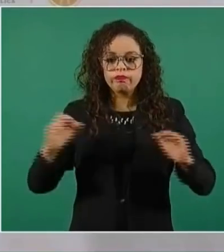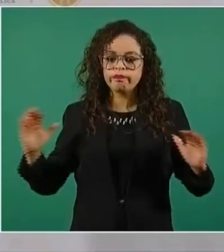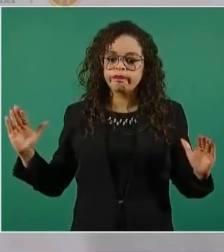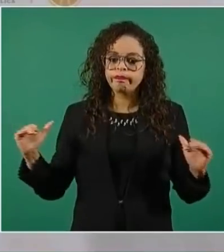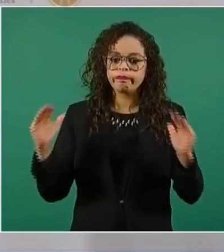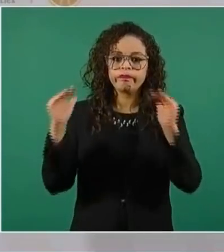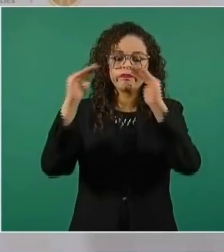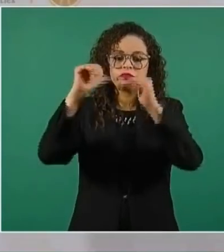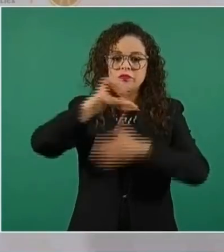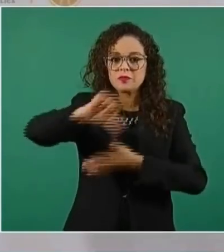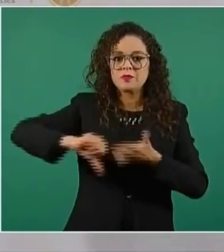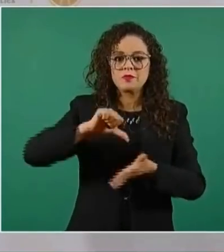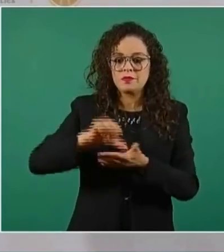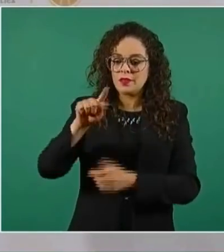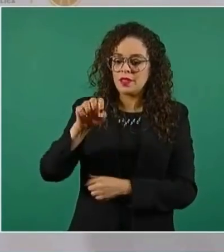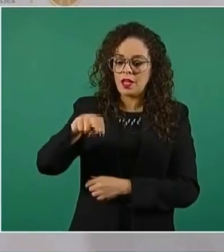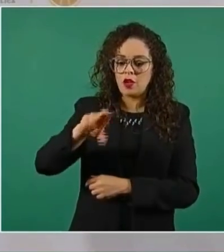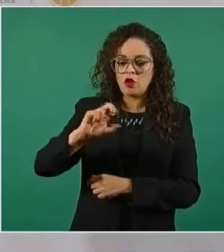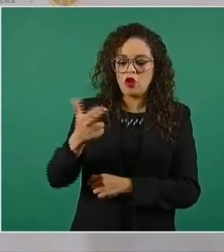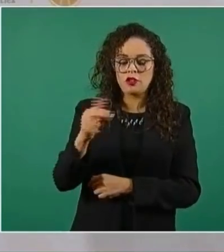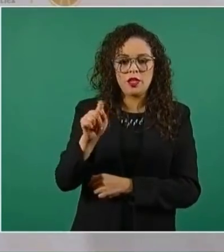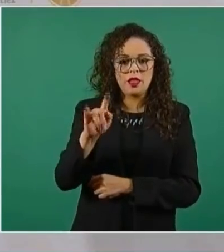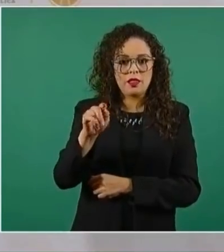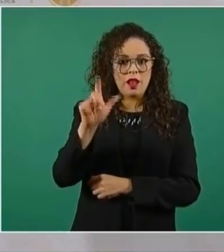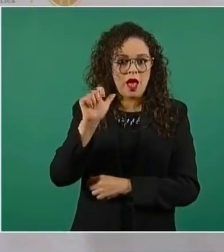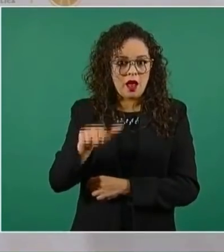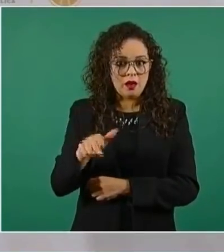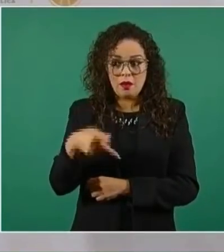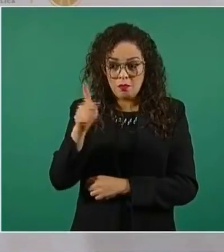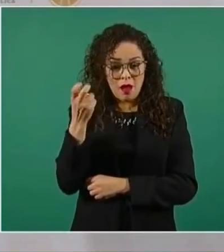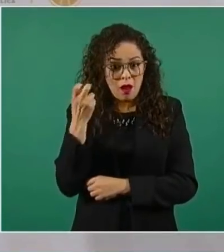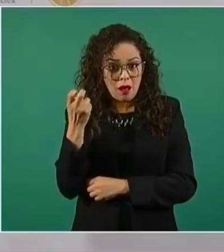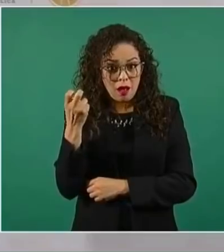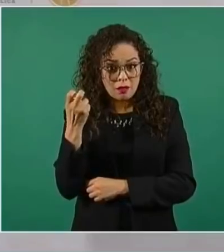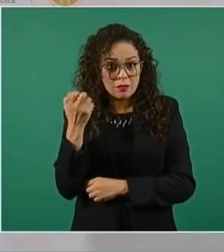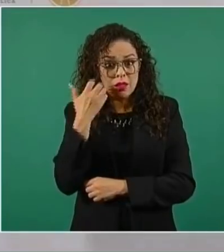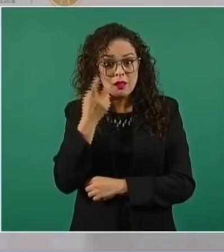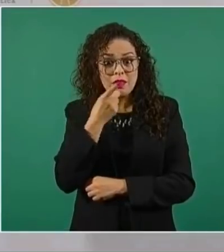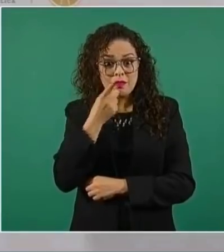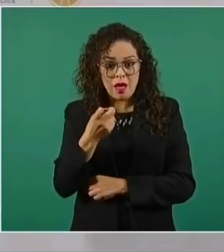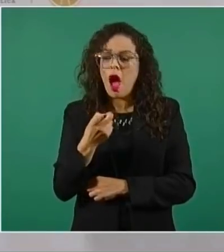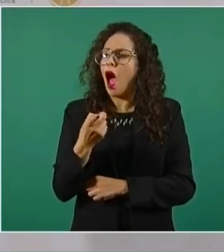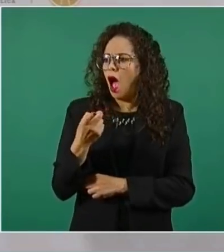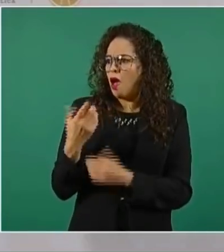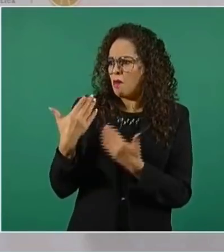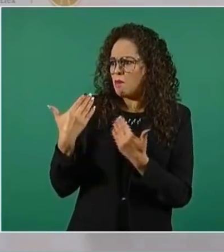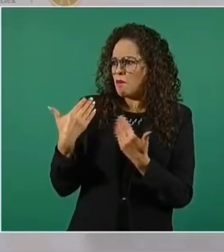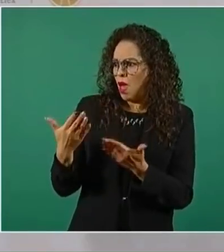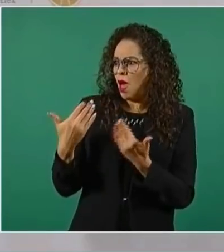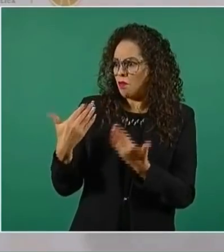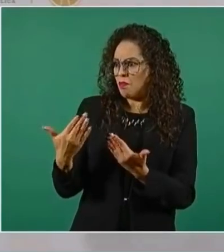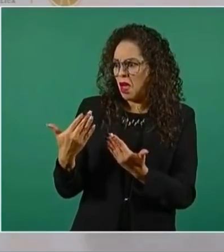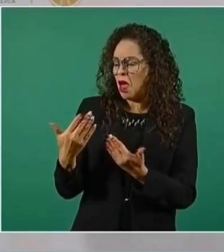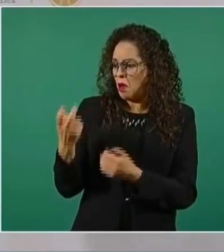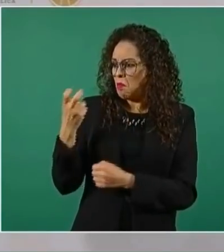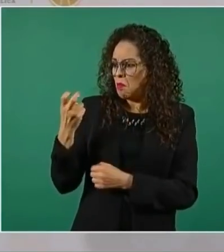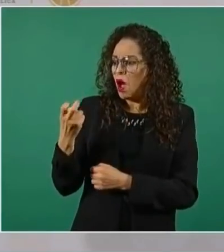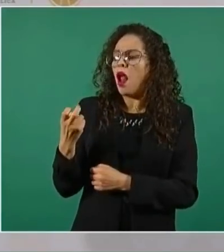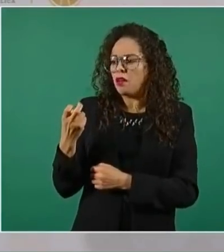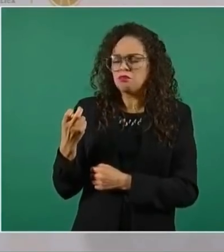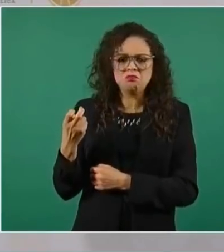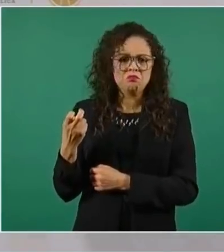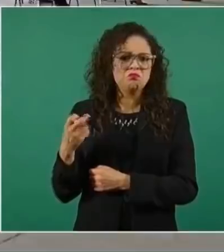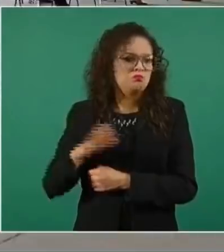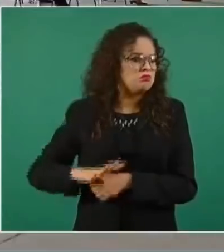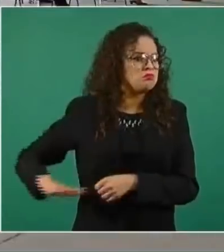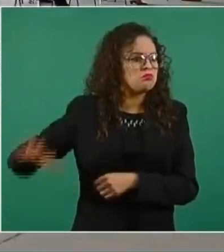Pero este hecho no debe servir para justificar las matanzas llevadas a cabo por